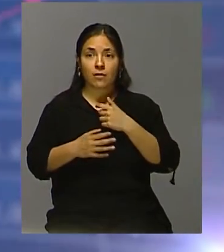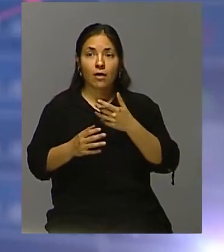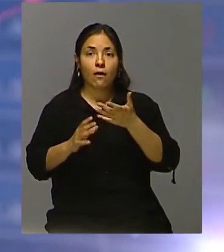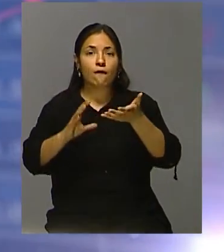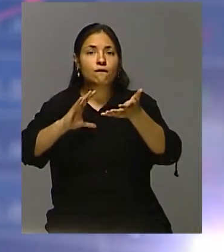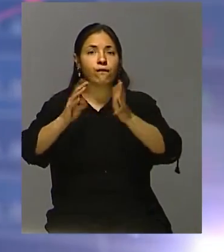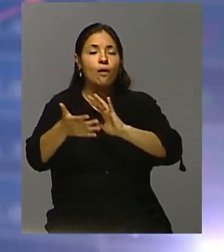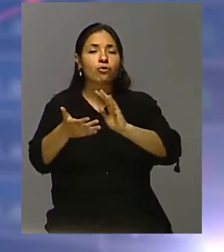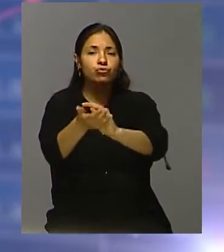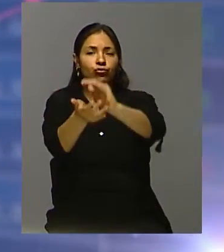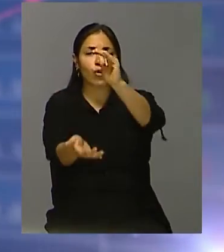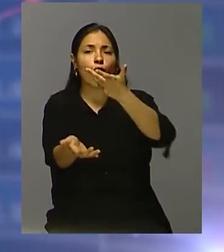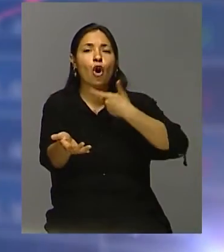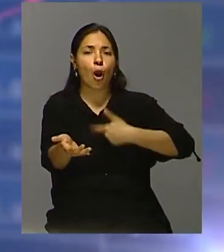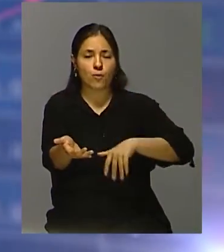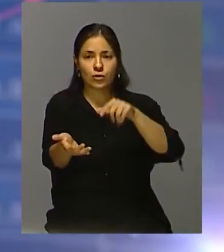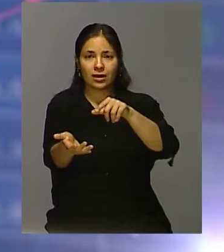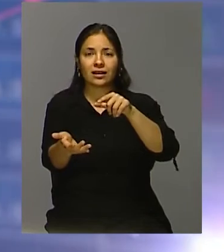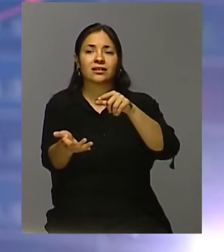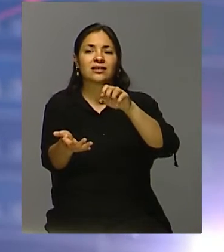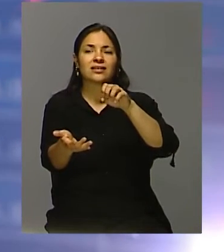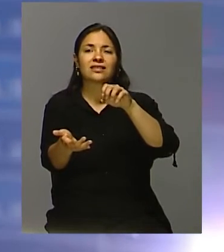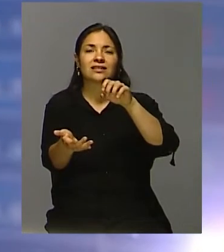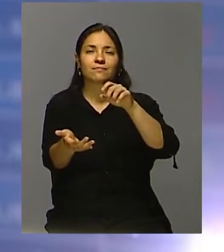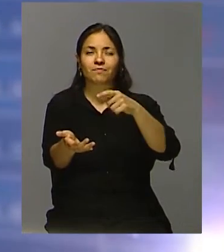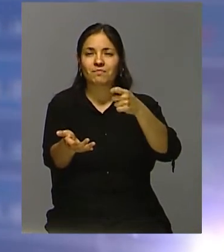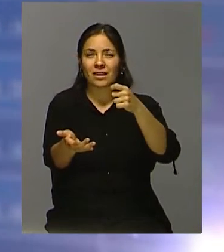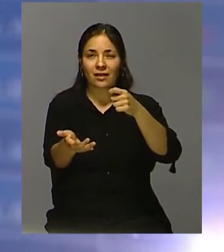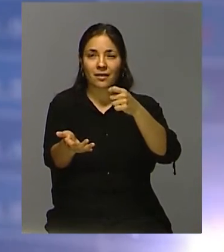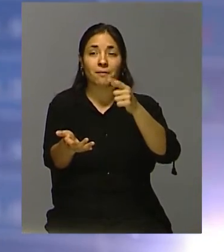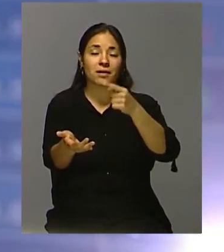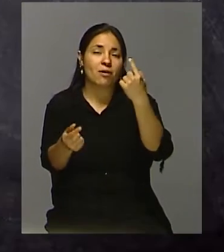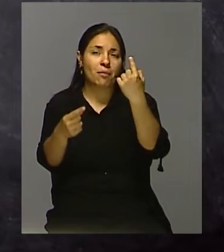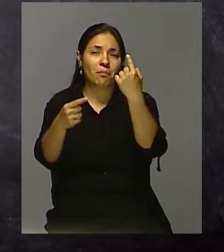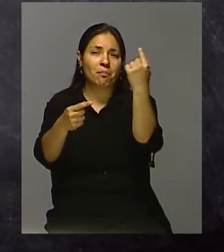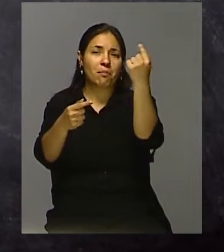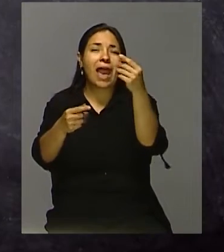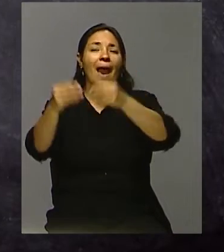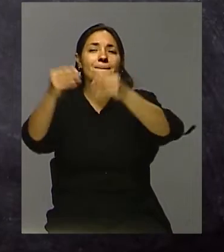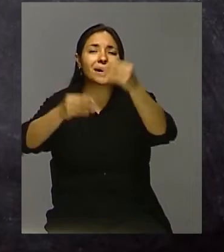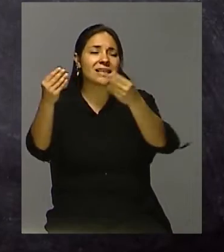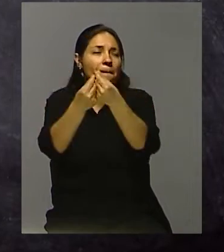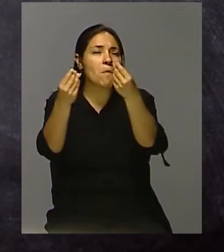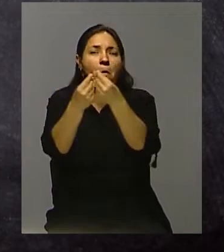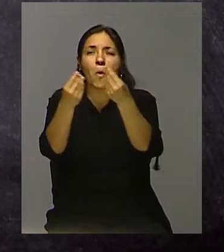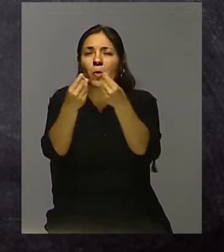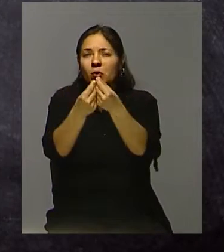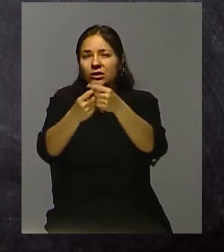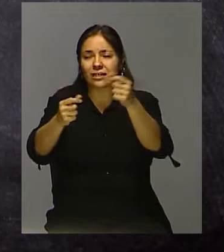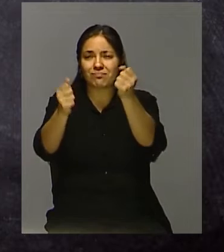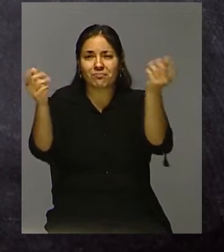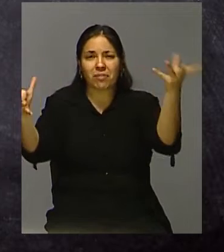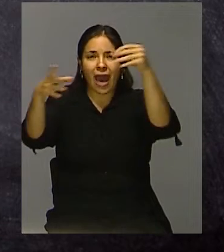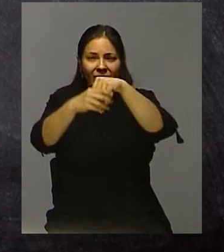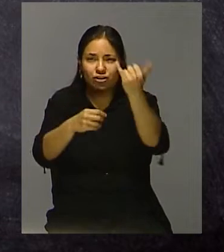fondo común llamado por las siglas en inglés ETF, que vendría a ser un conjunto diversificado de muchas empresas que le permite exponerse